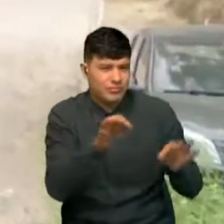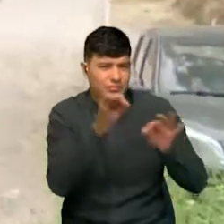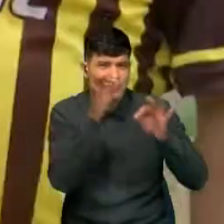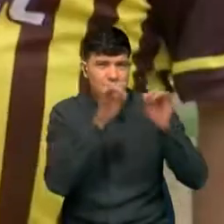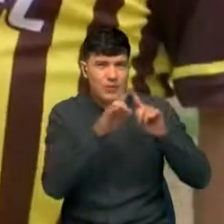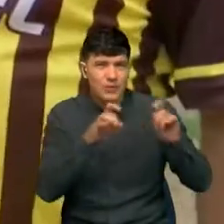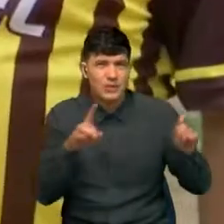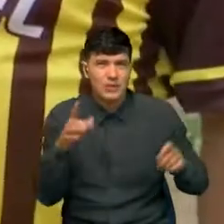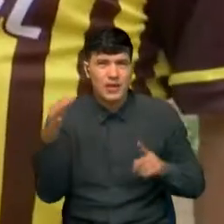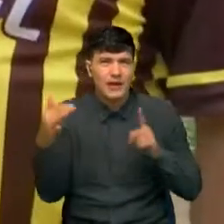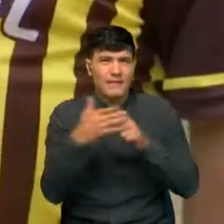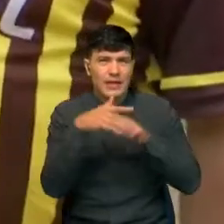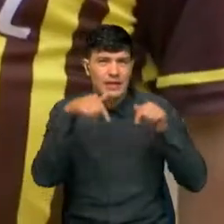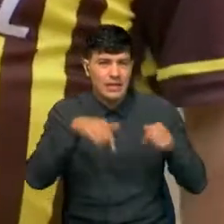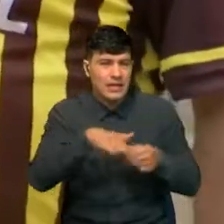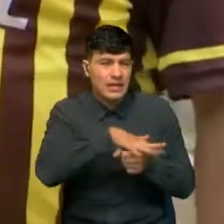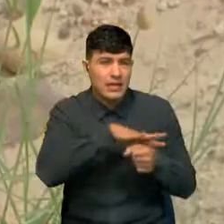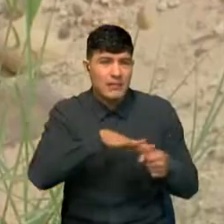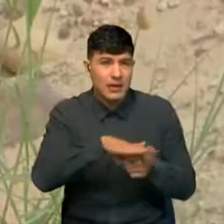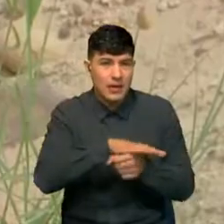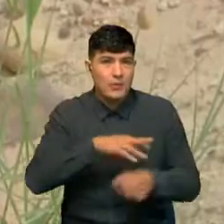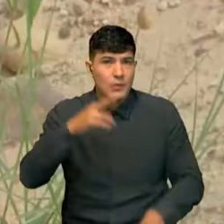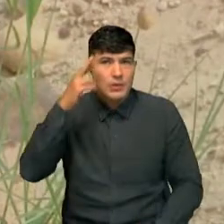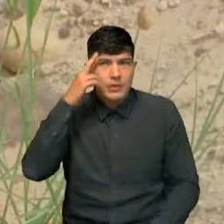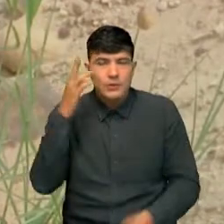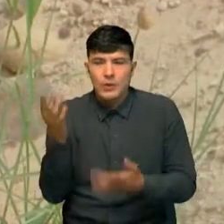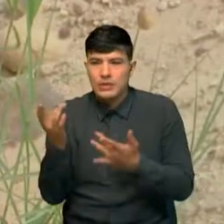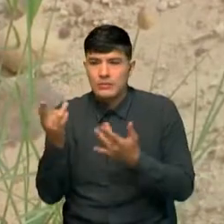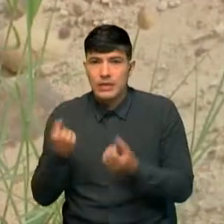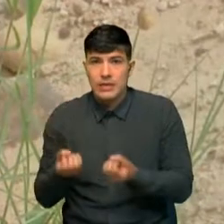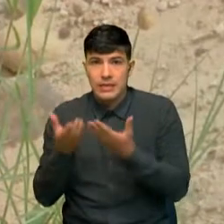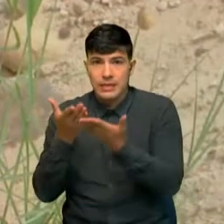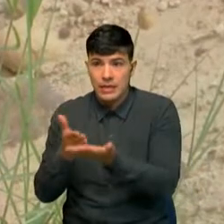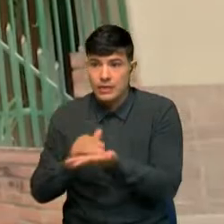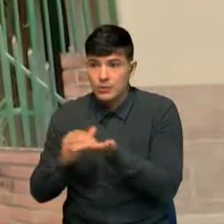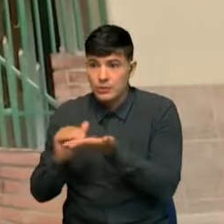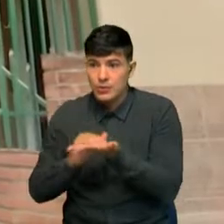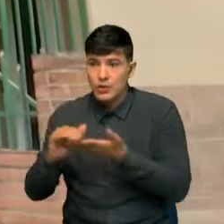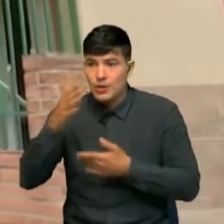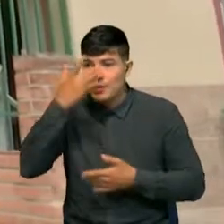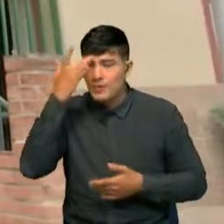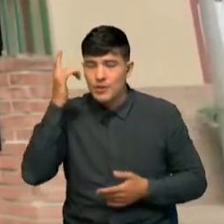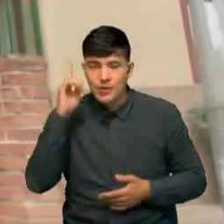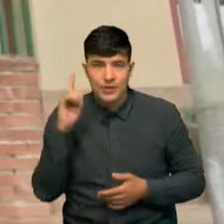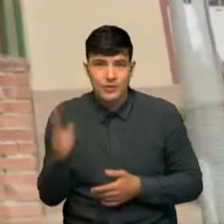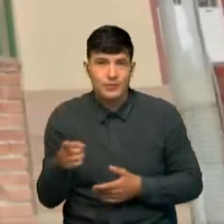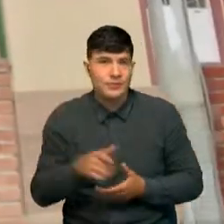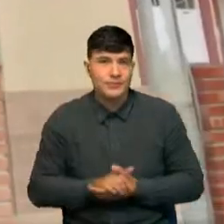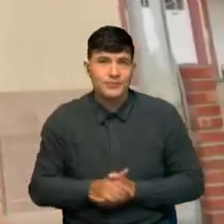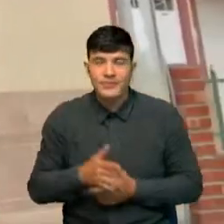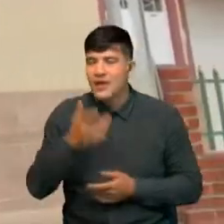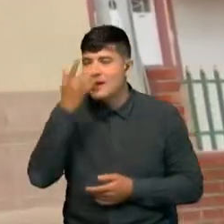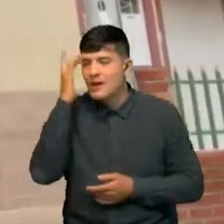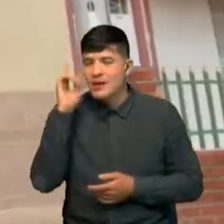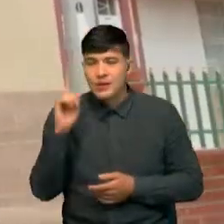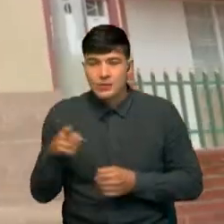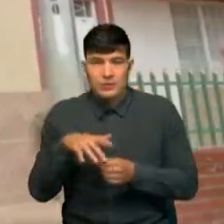todo para todo el barrio. Esperan que les den una pronta solución, pues afirman que la situación cada día es